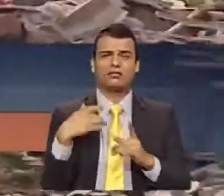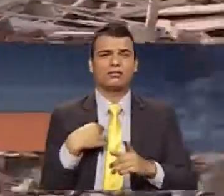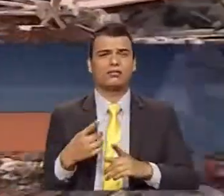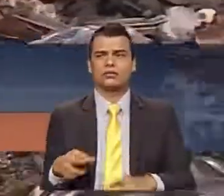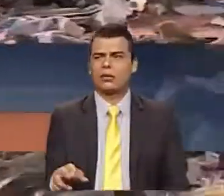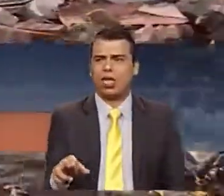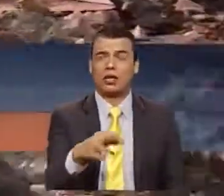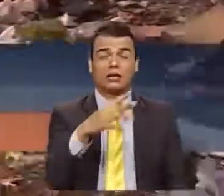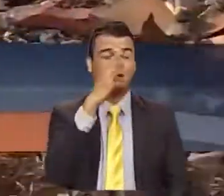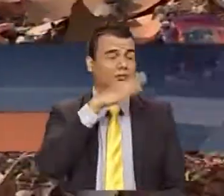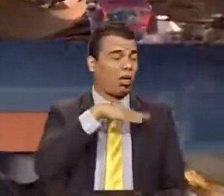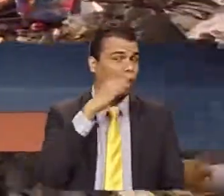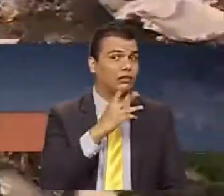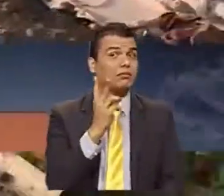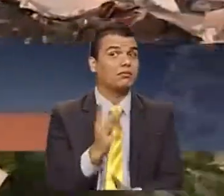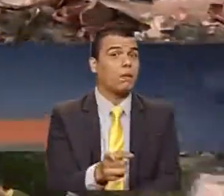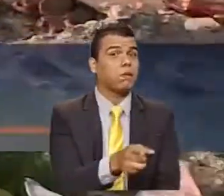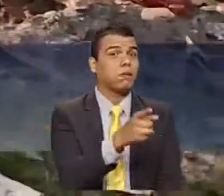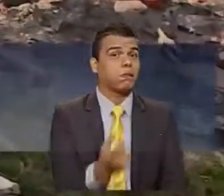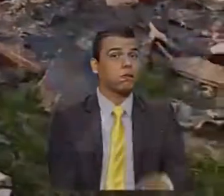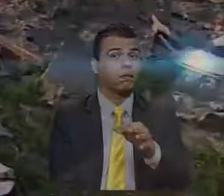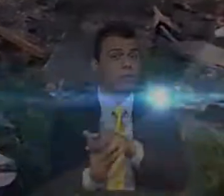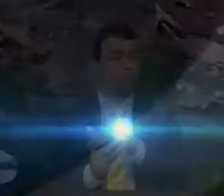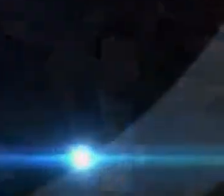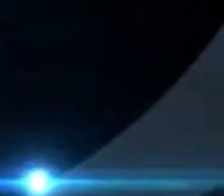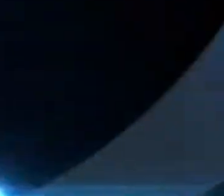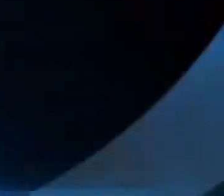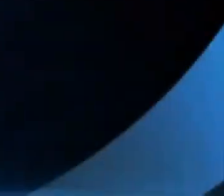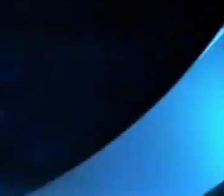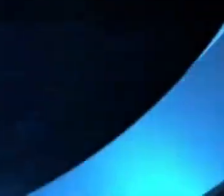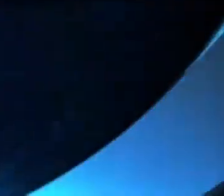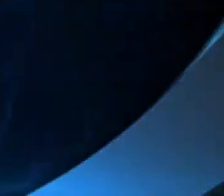malos olores y hasta la inseguridad que se produjo por esta montaña